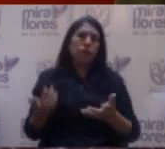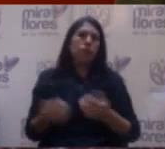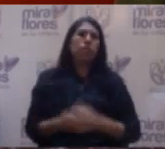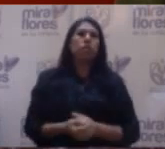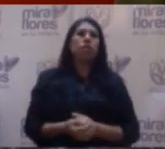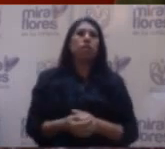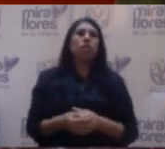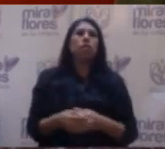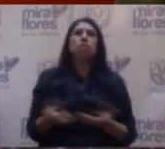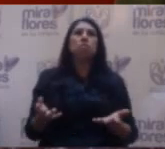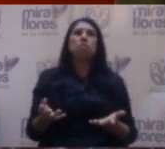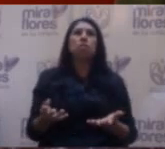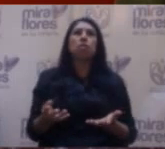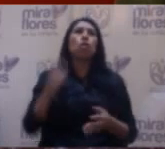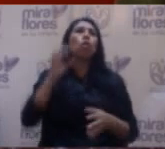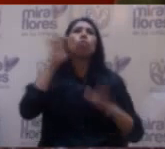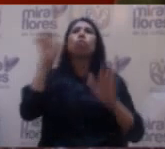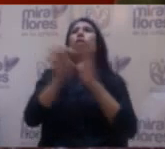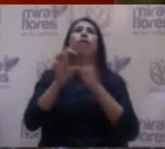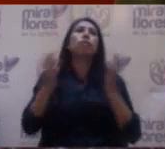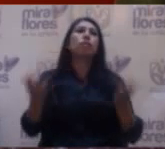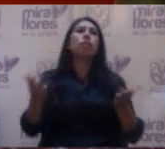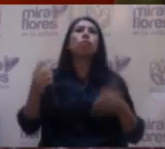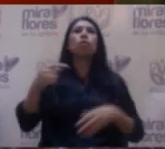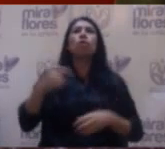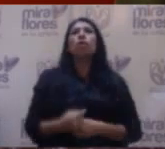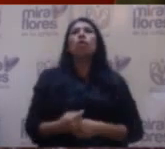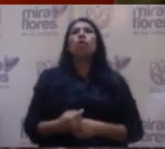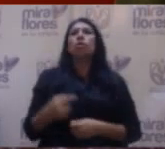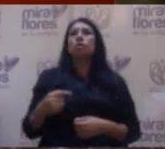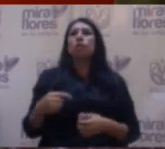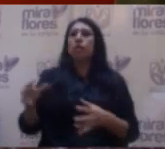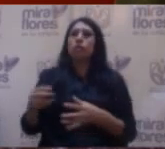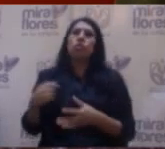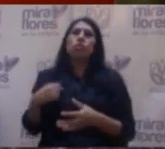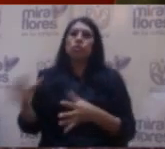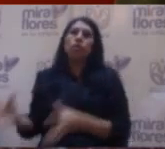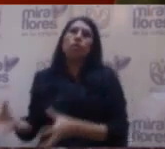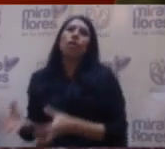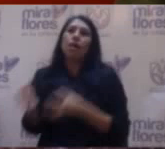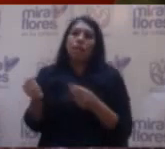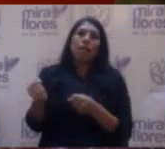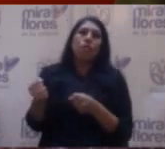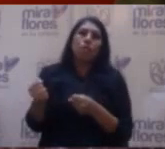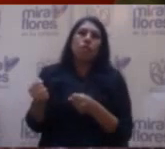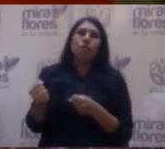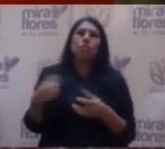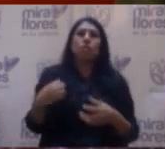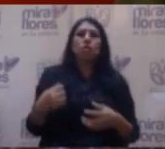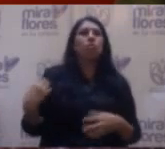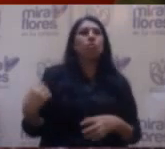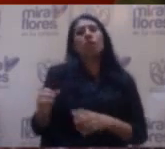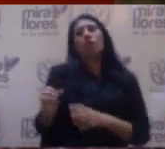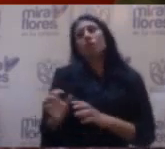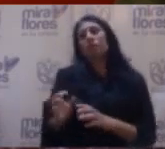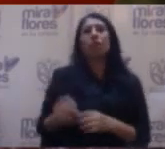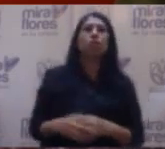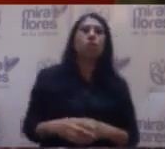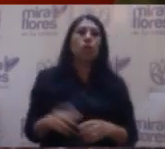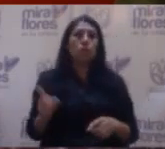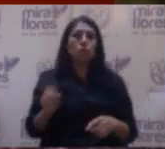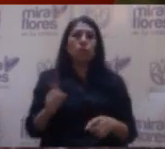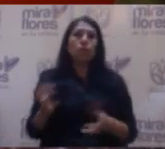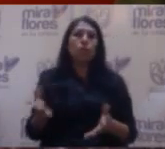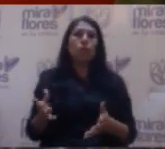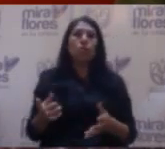como decir, vamos a cargar el bote, pero saco el hombro. y saco el hombro porque creo que no